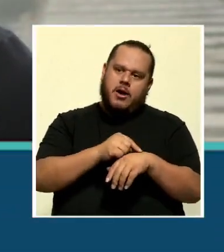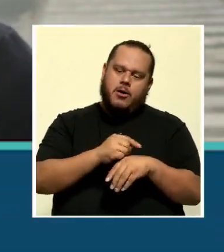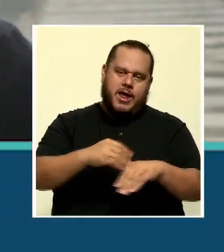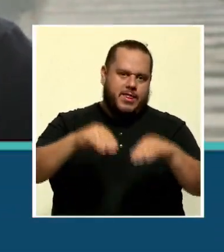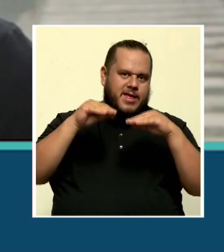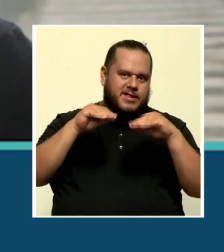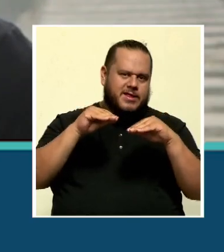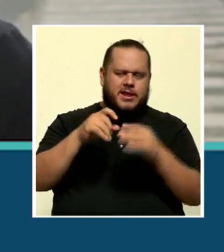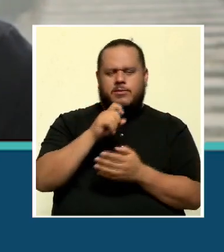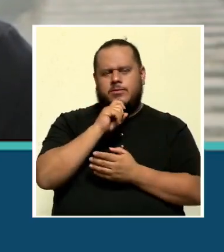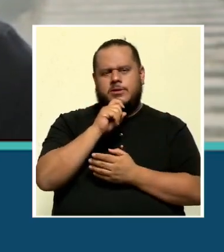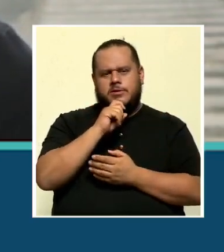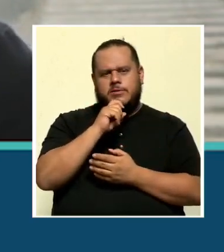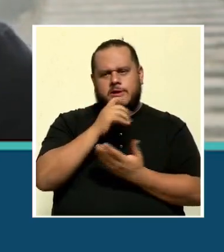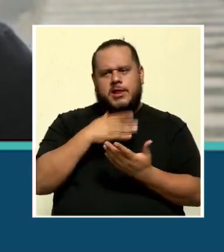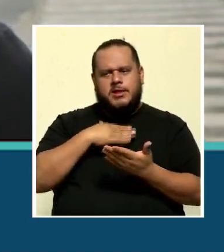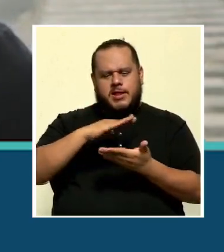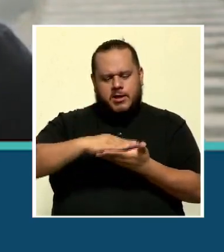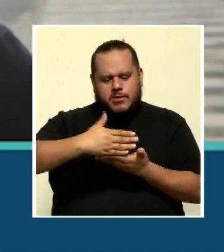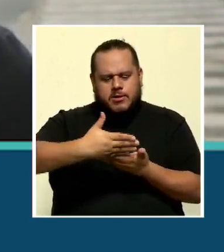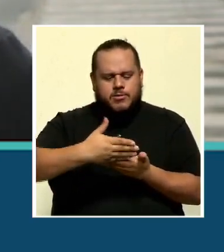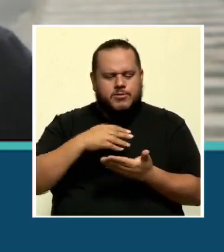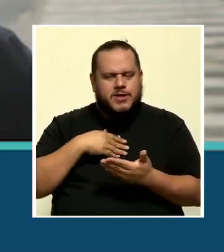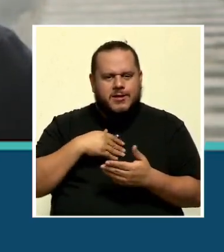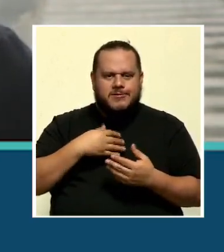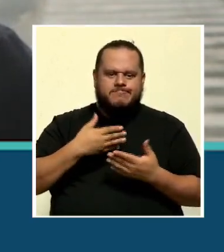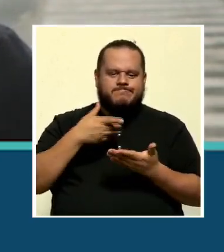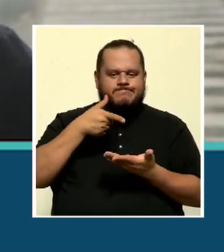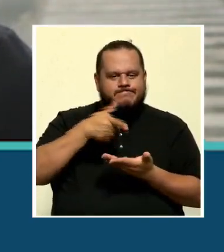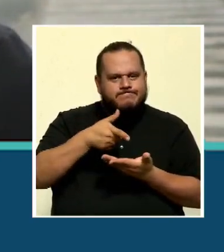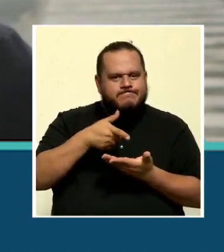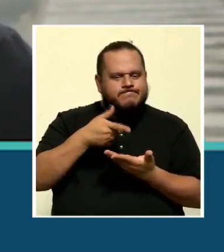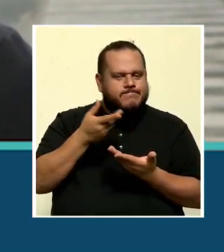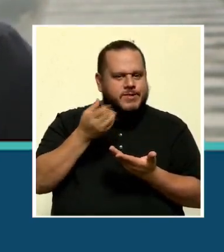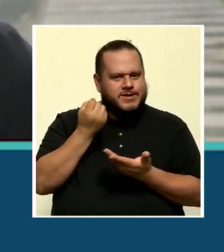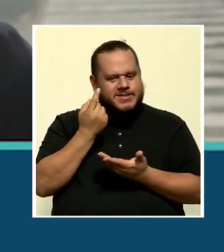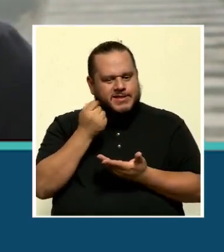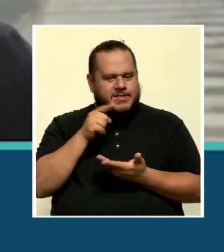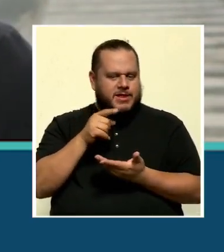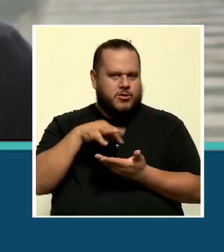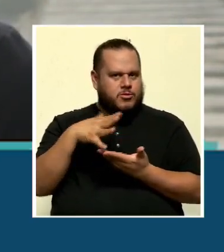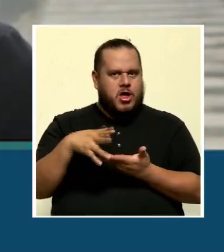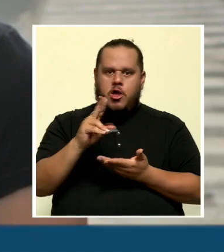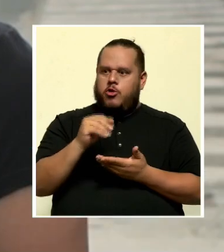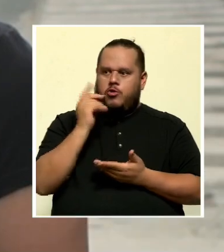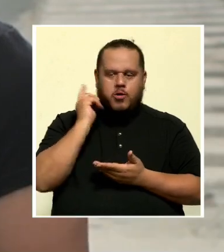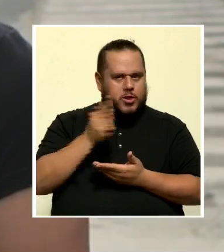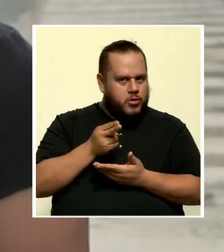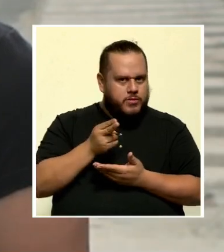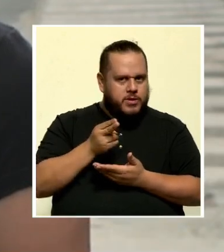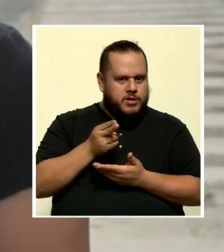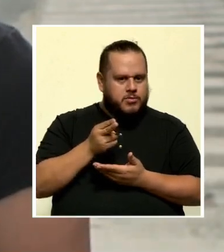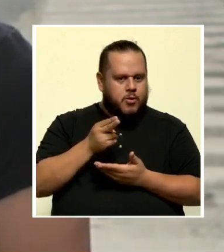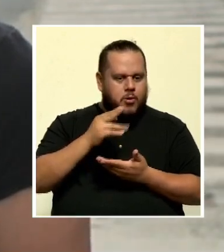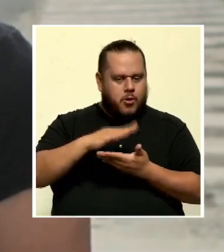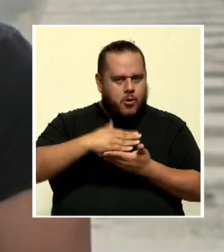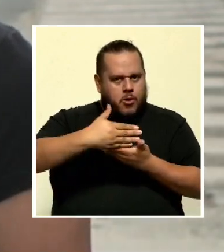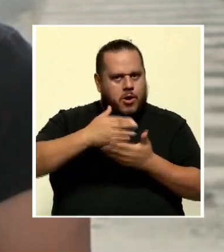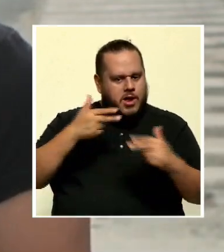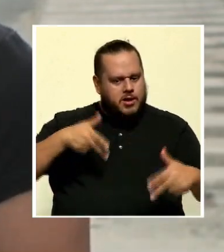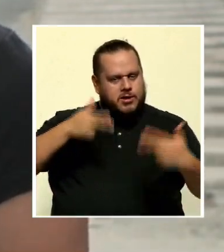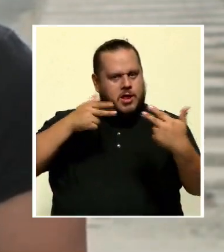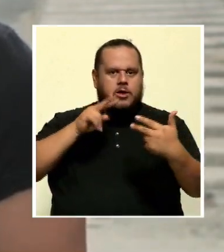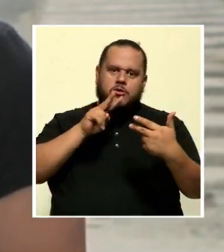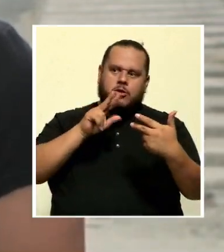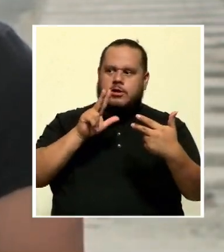difícil estar detrás de una computadora tanto como profesor como estudiante, no es lo mismo, digamos